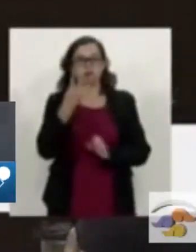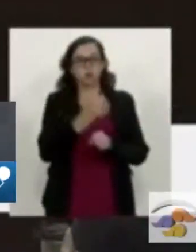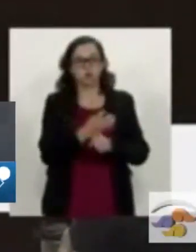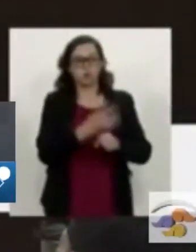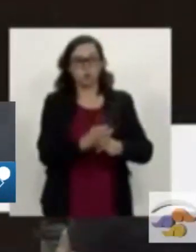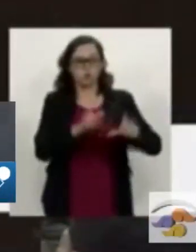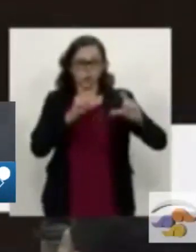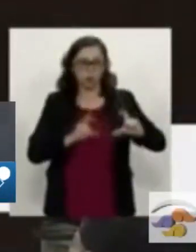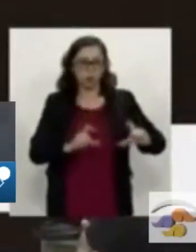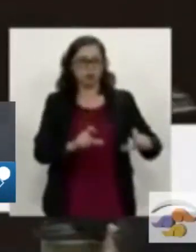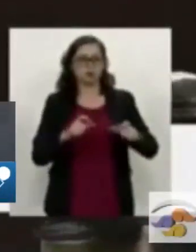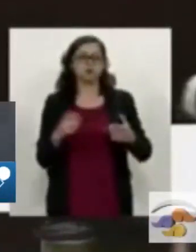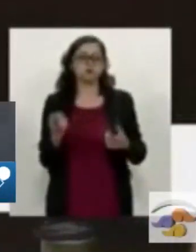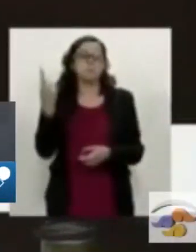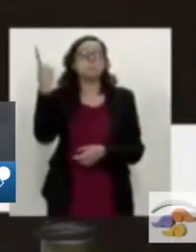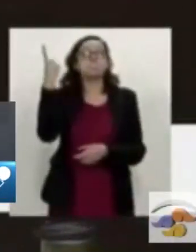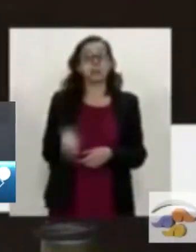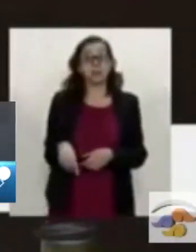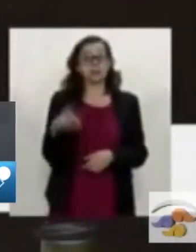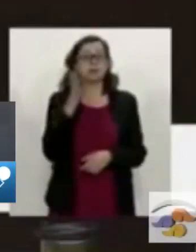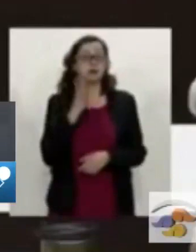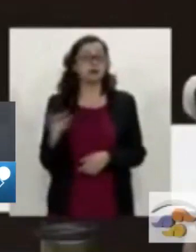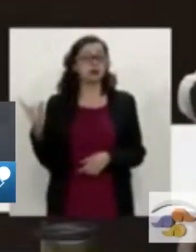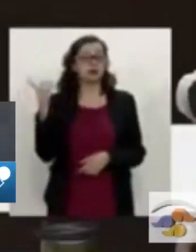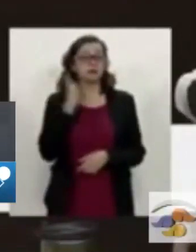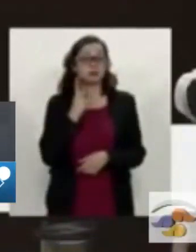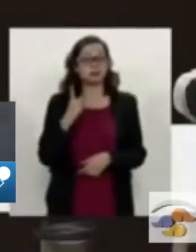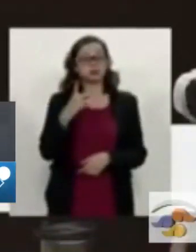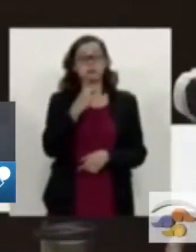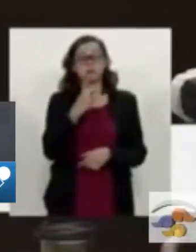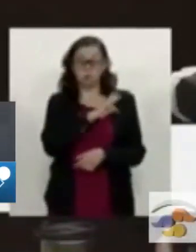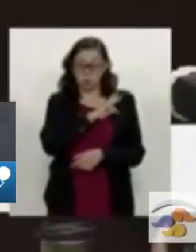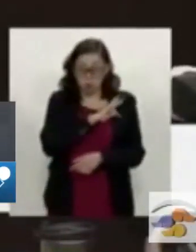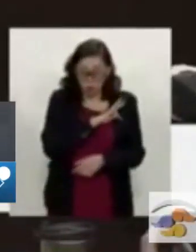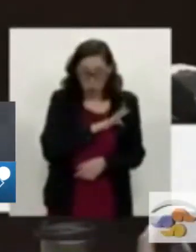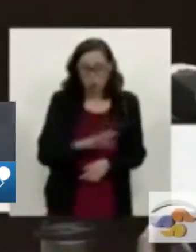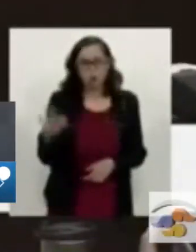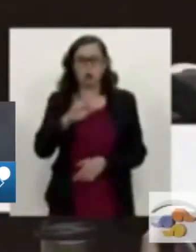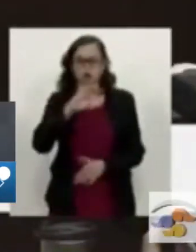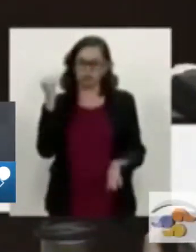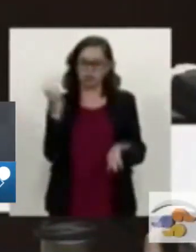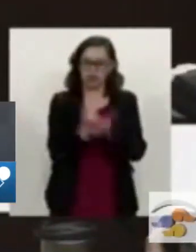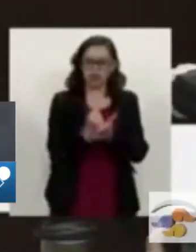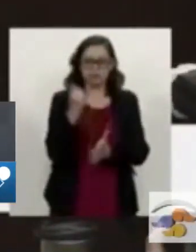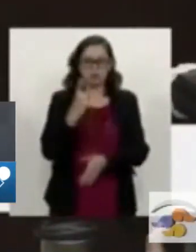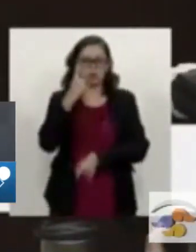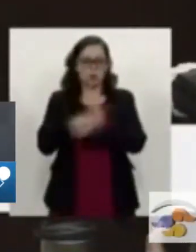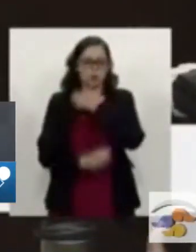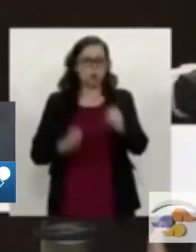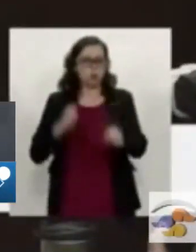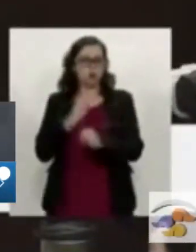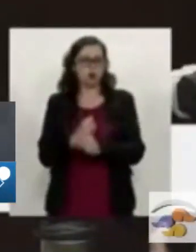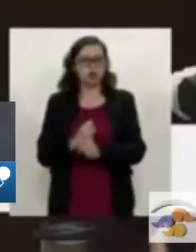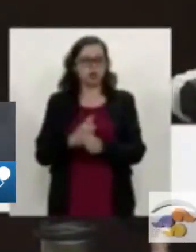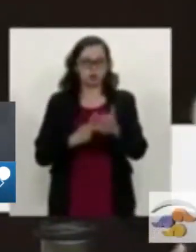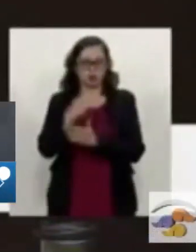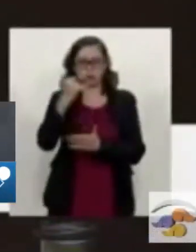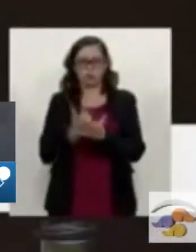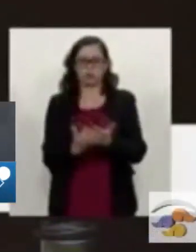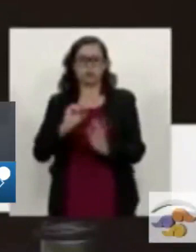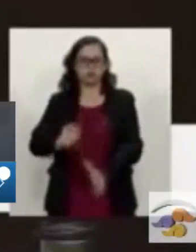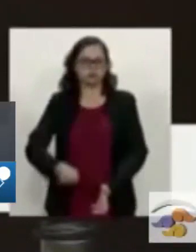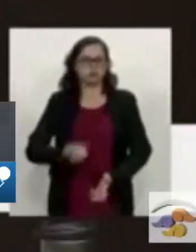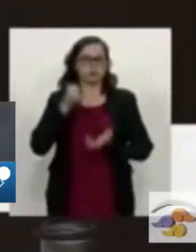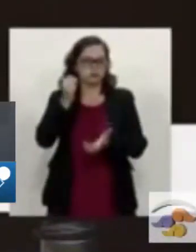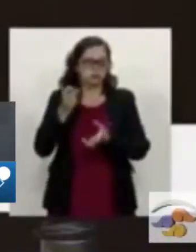donde se mandata esta cámara de diputados tiene la facultad de aprobar anualmente el proyecto de presupuesto de egresos